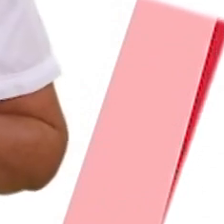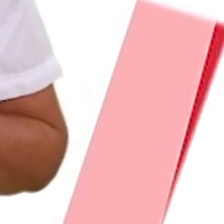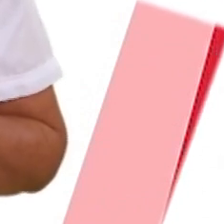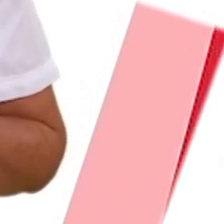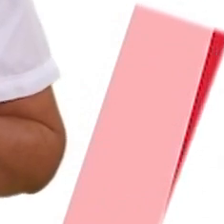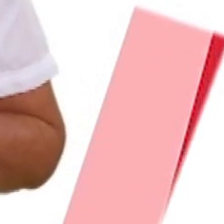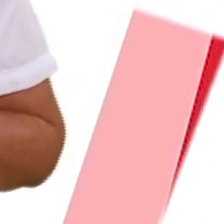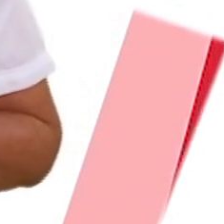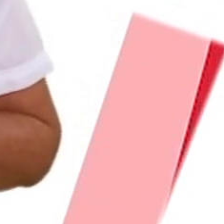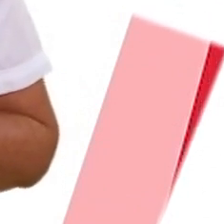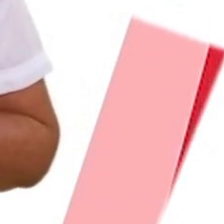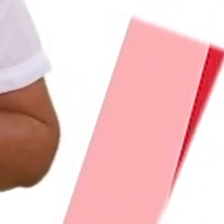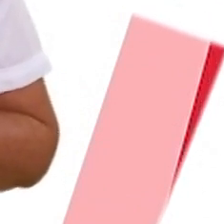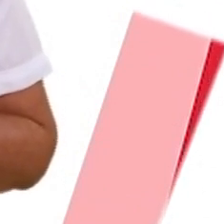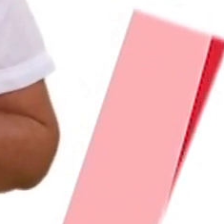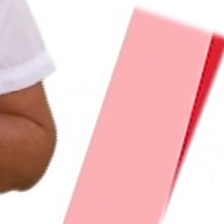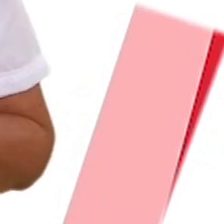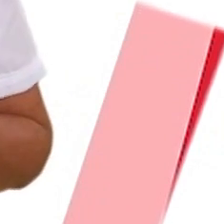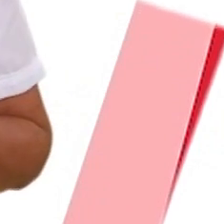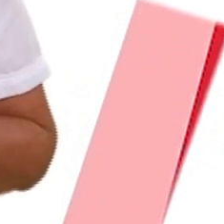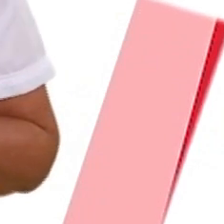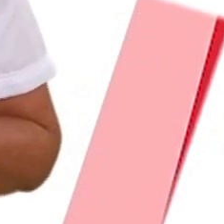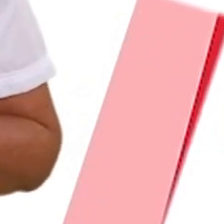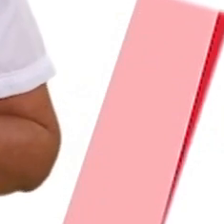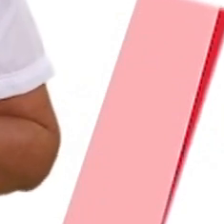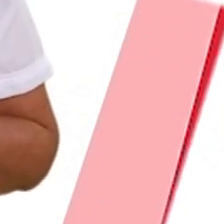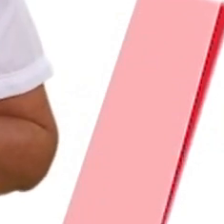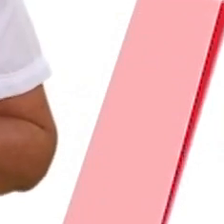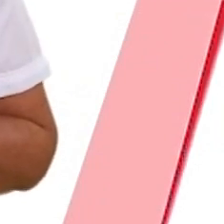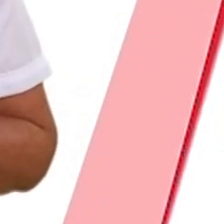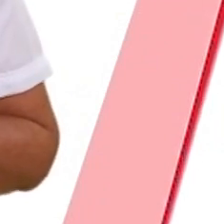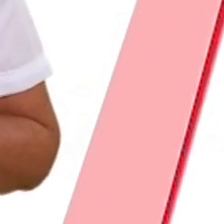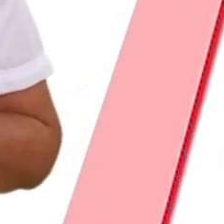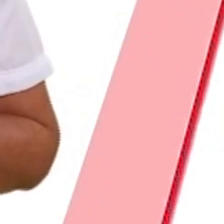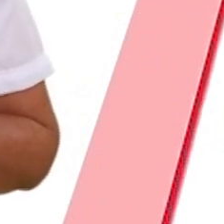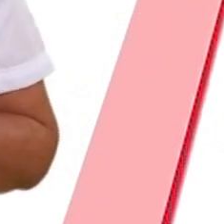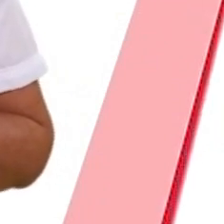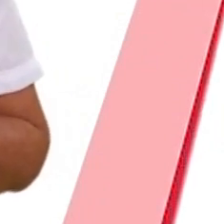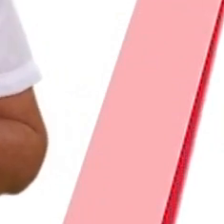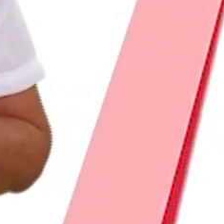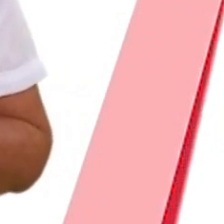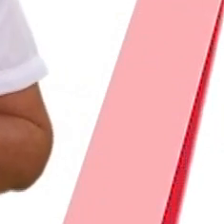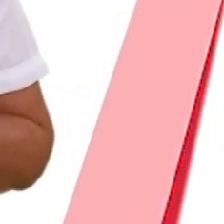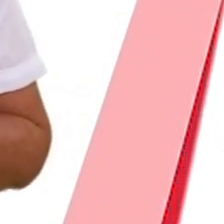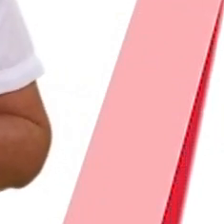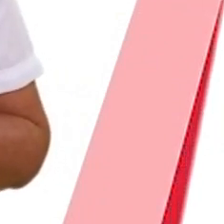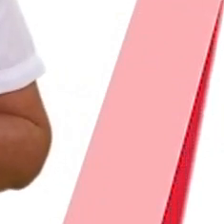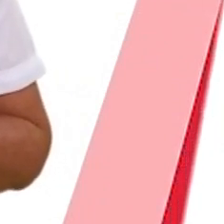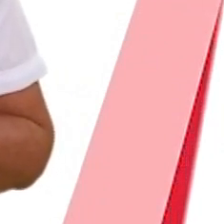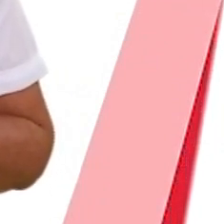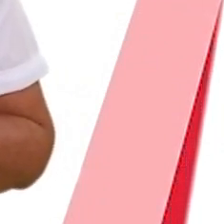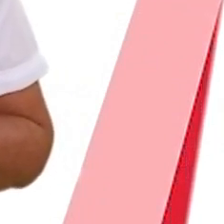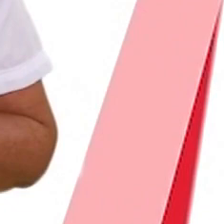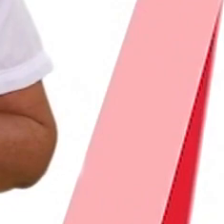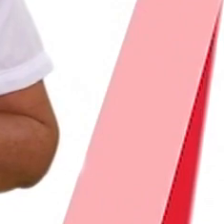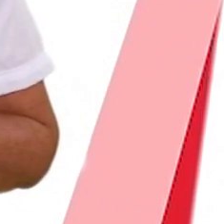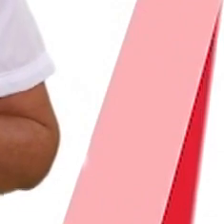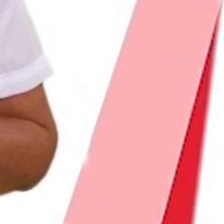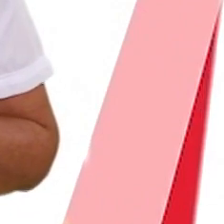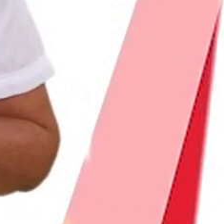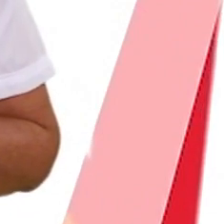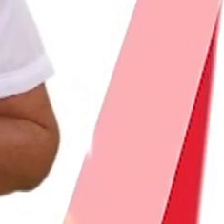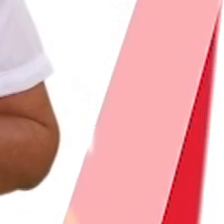por medio del aprendizaje y descubrimiento de nuevos intereses, y estimulando su creatividad y su